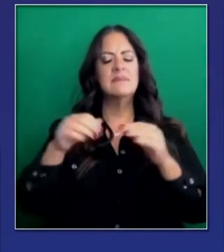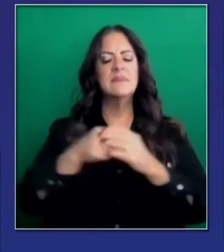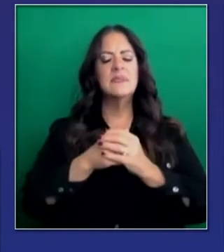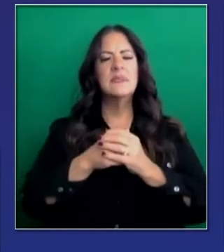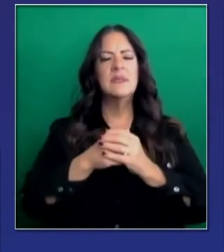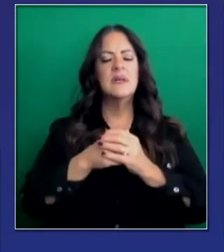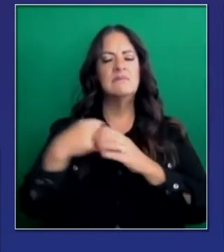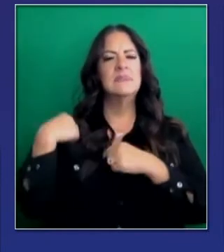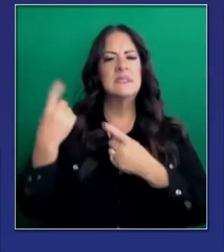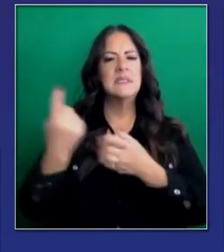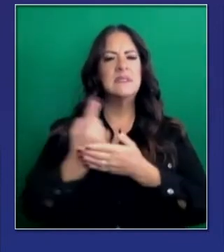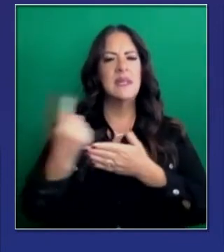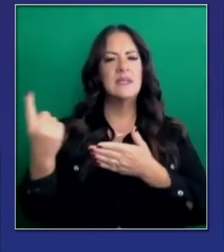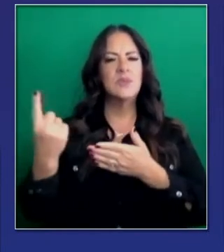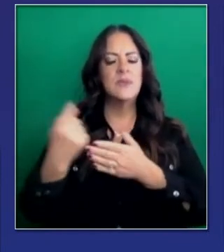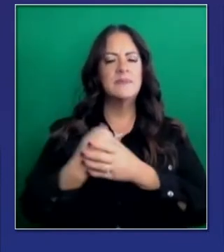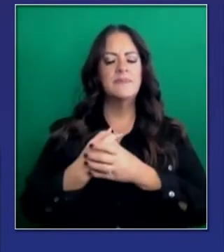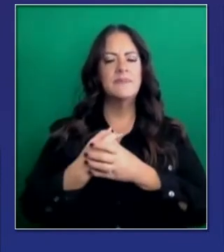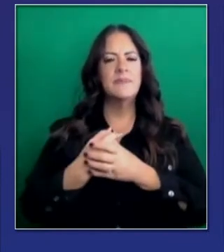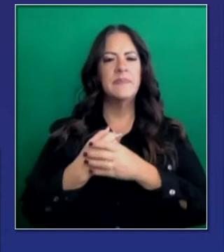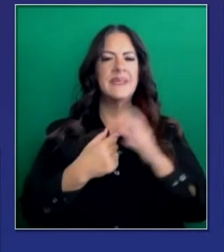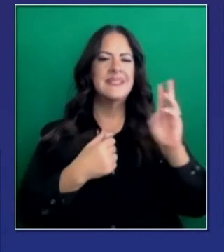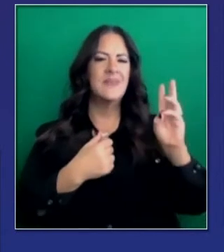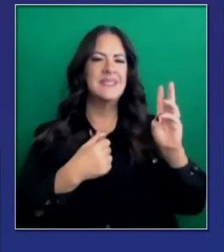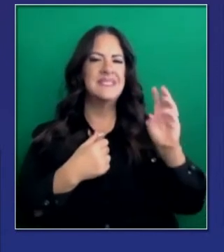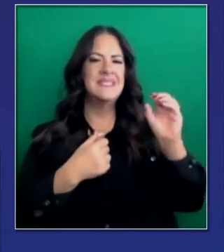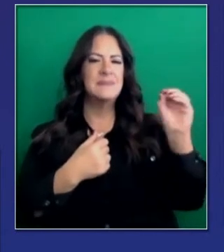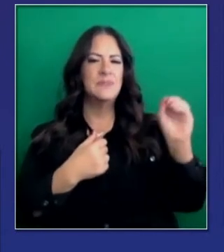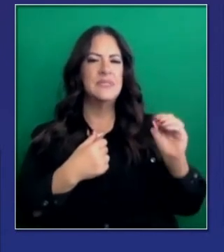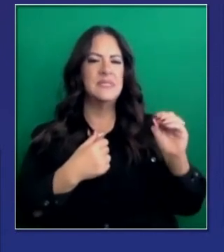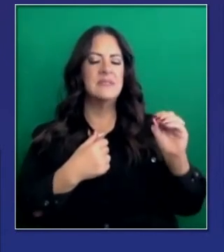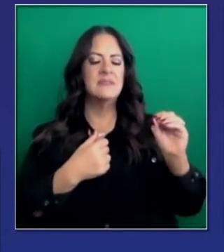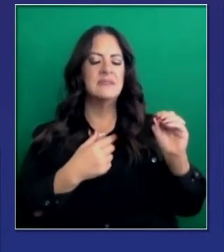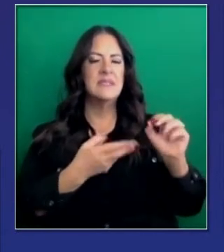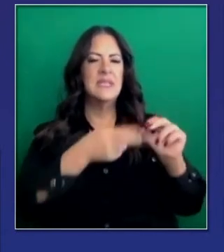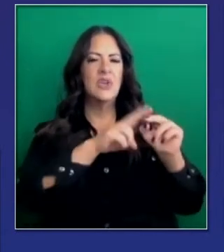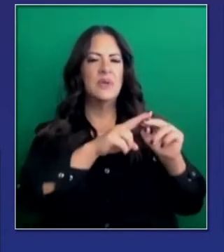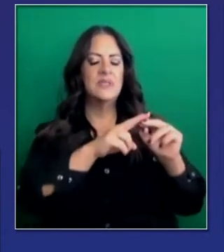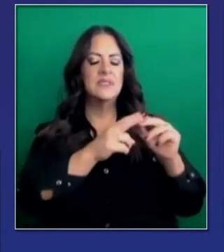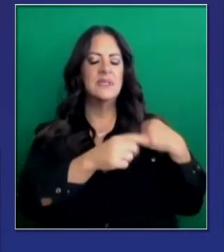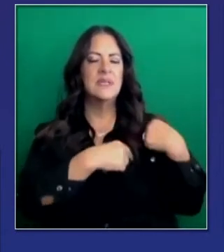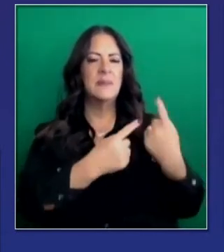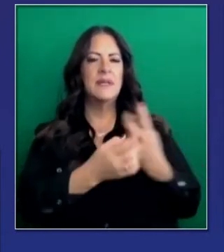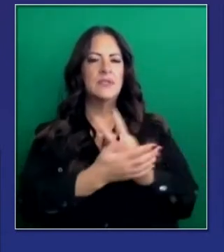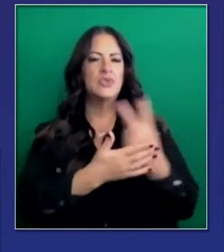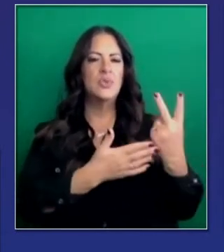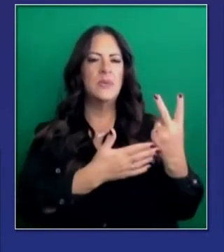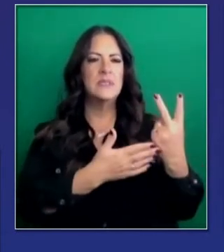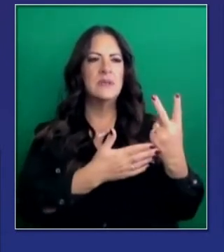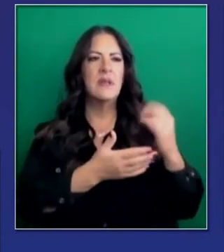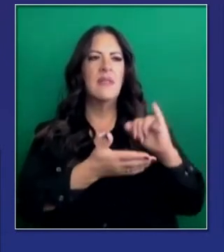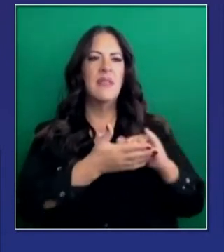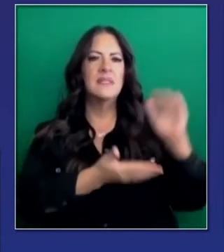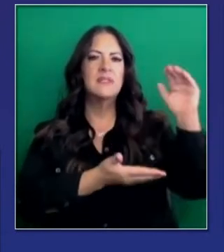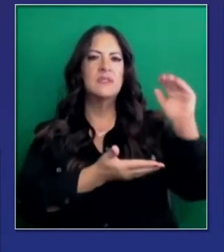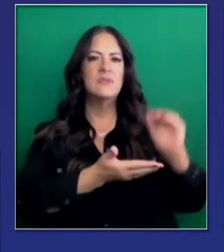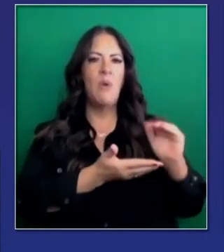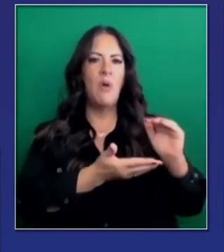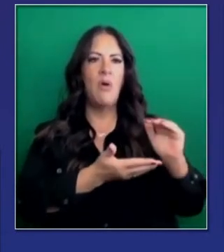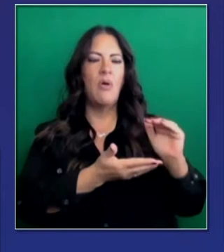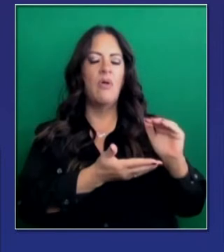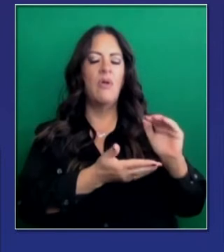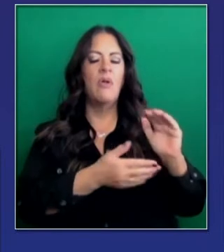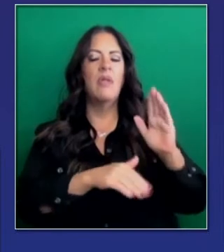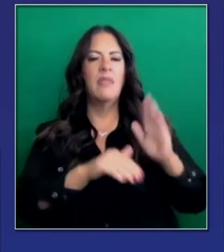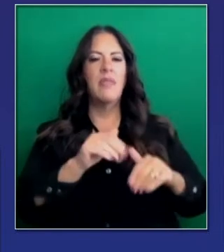semana 16 por ciento de aumento en las últimas dos semanas sustancialmente una tasa menor de crecimiento en